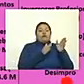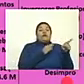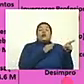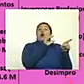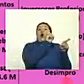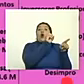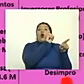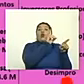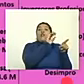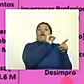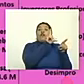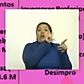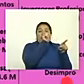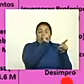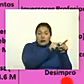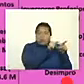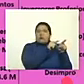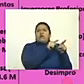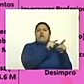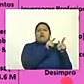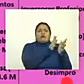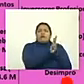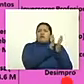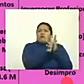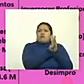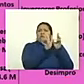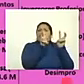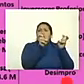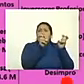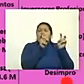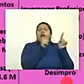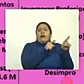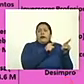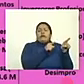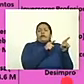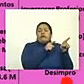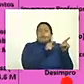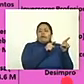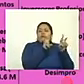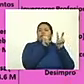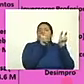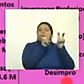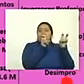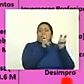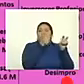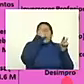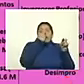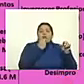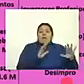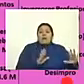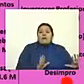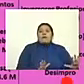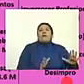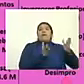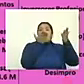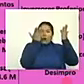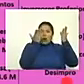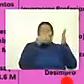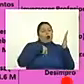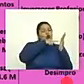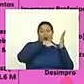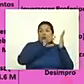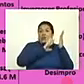sus compañeros solo se refiere a cómo se podía mejorar el